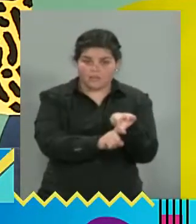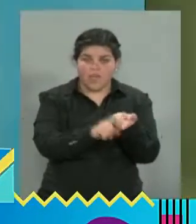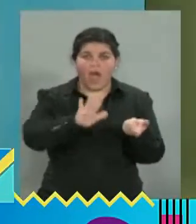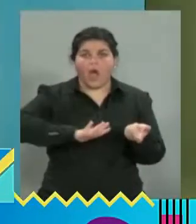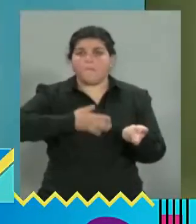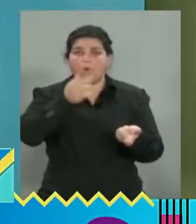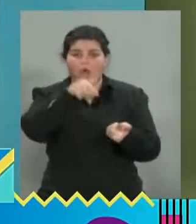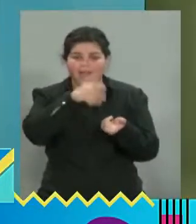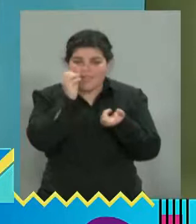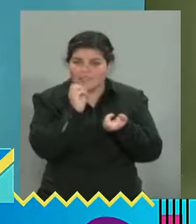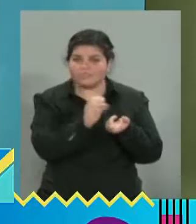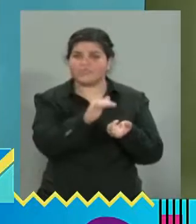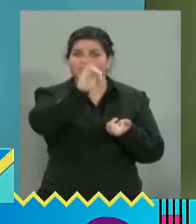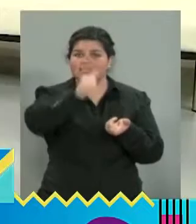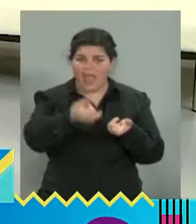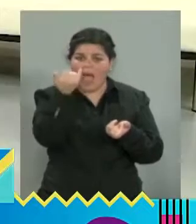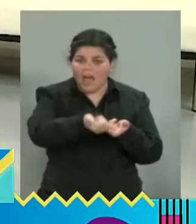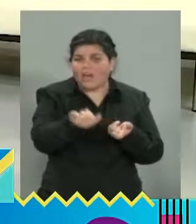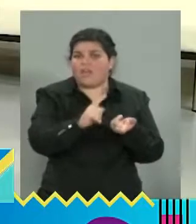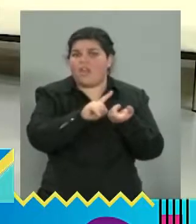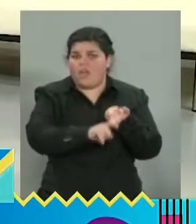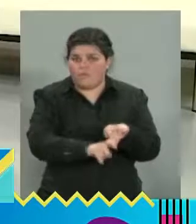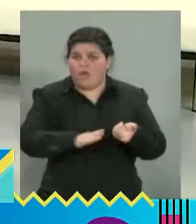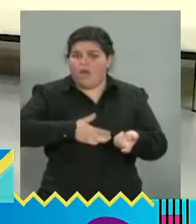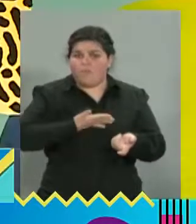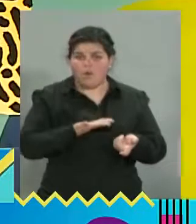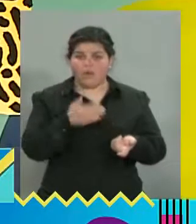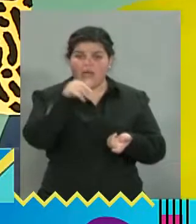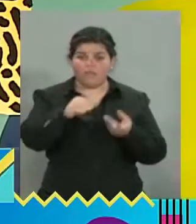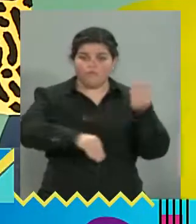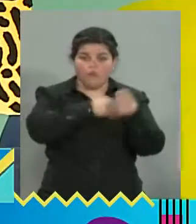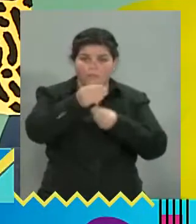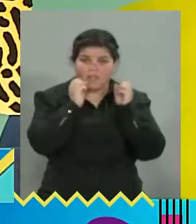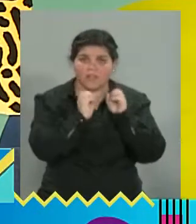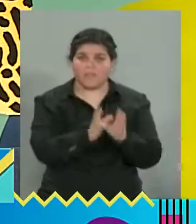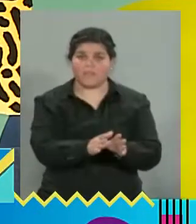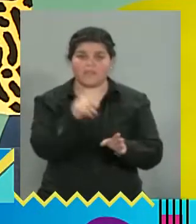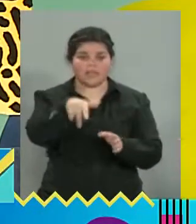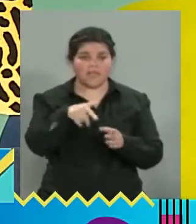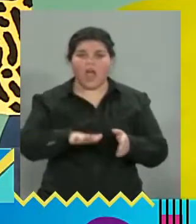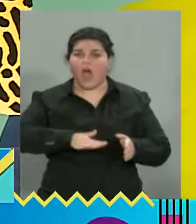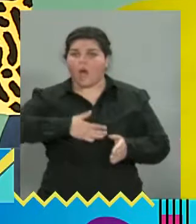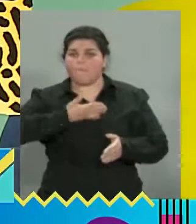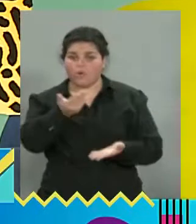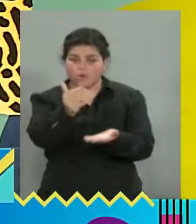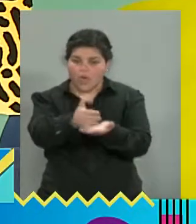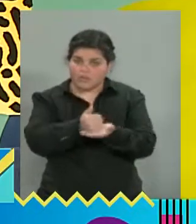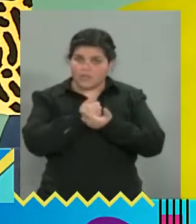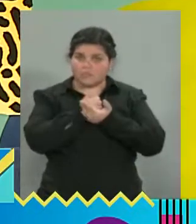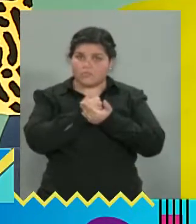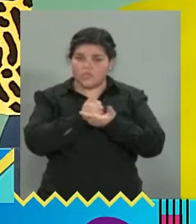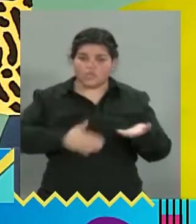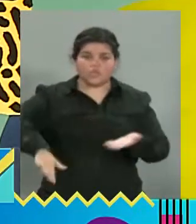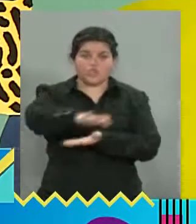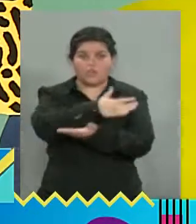que lo que podemos hacer con respecto a la diversidad, entender que mientras más aceptemos ese amor, vamos a crecer como sociedad, porque la